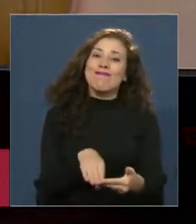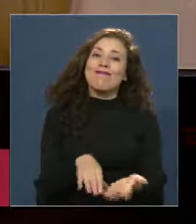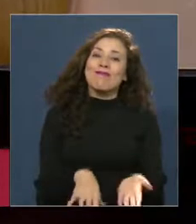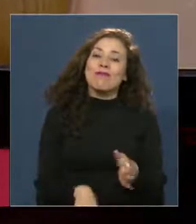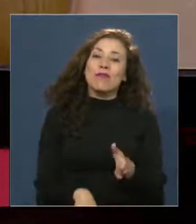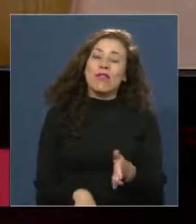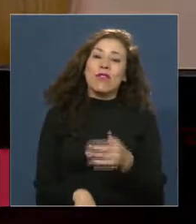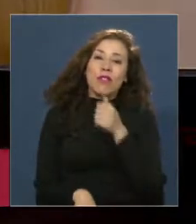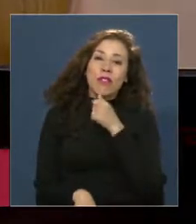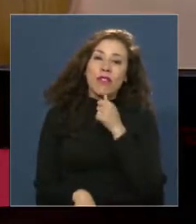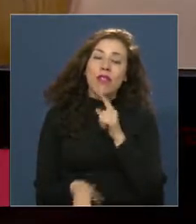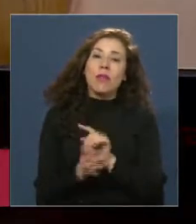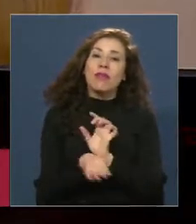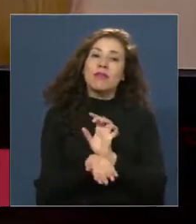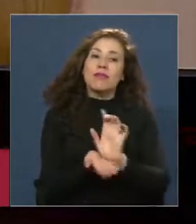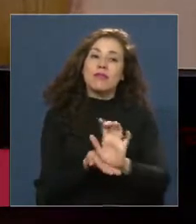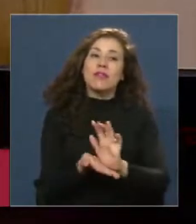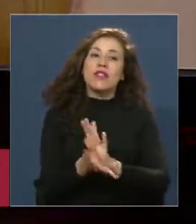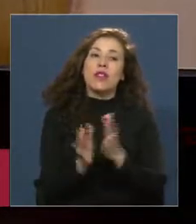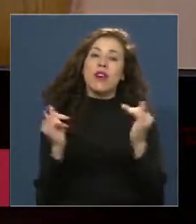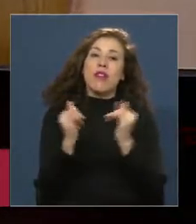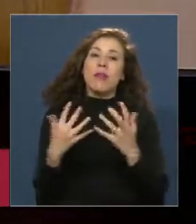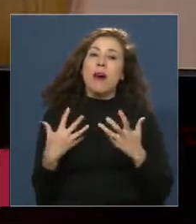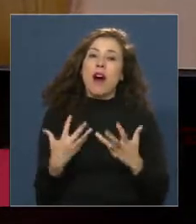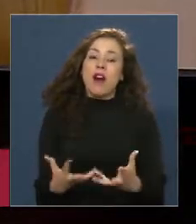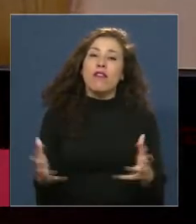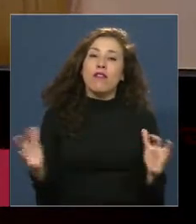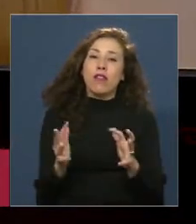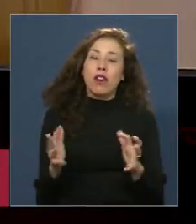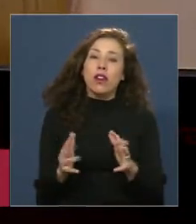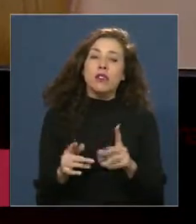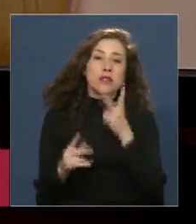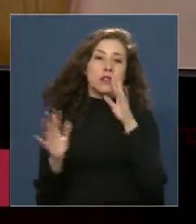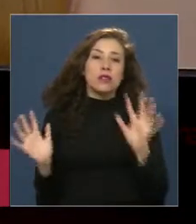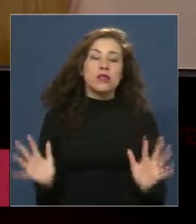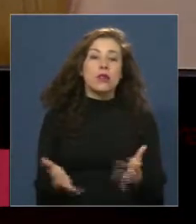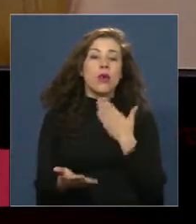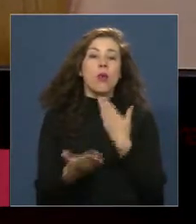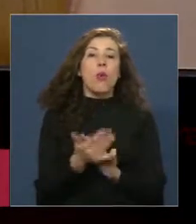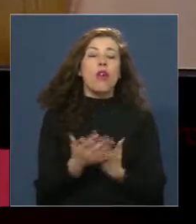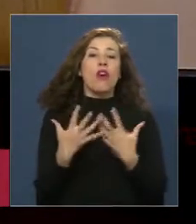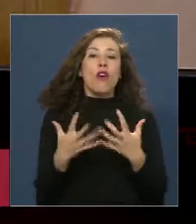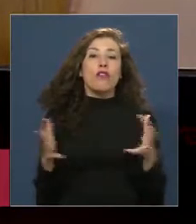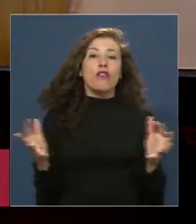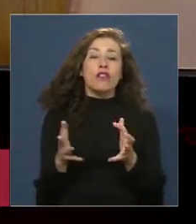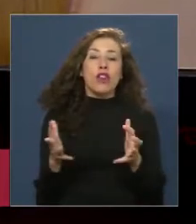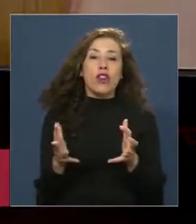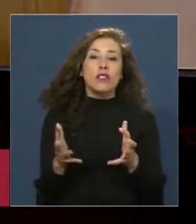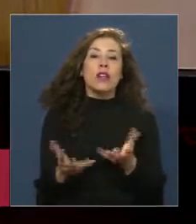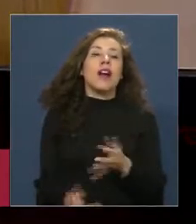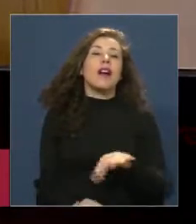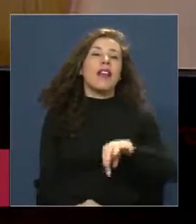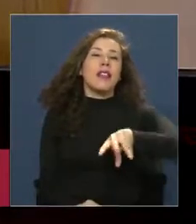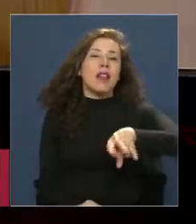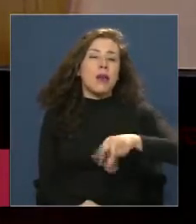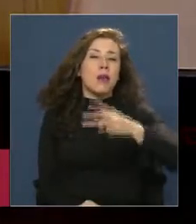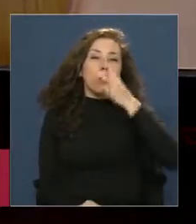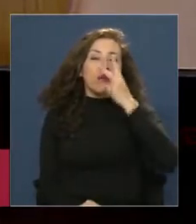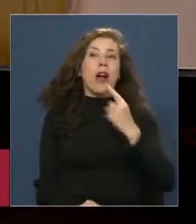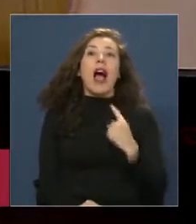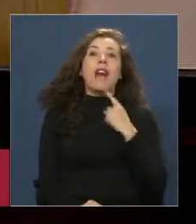no está instalado el repudio a toda forma de violencia nos alarmamos sólo cuando la violencia de la delincuencia nos toca